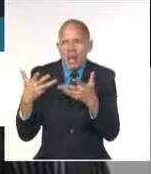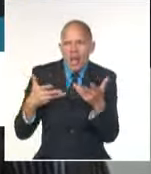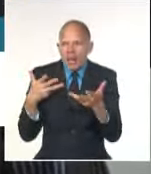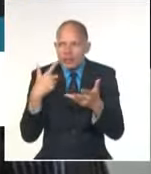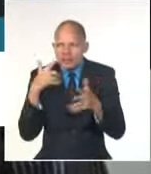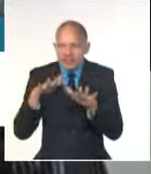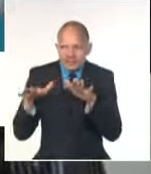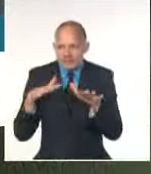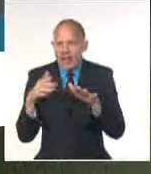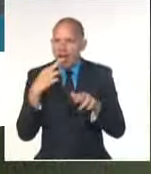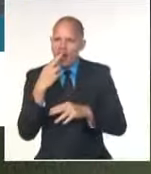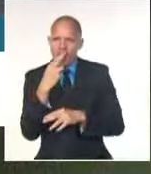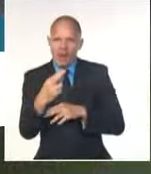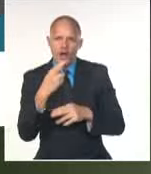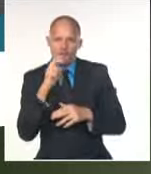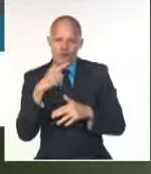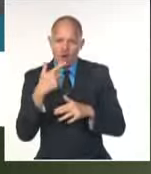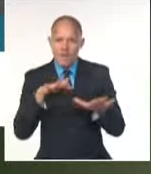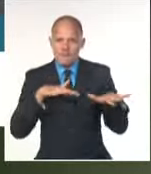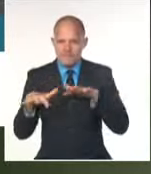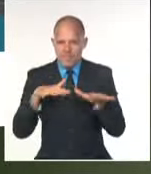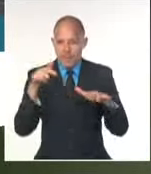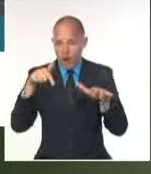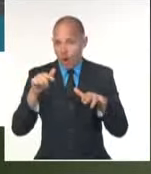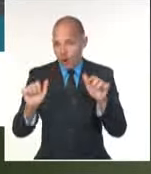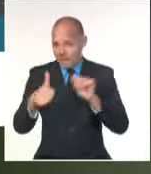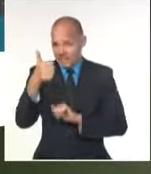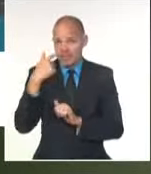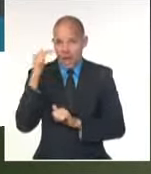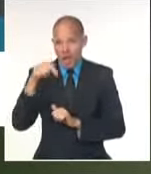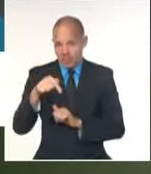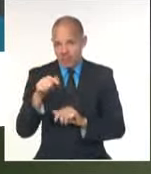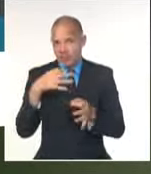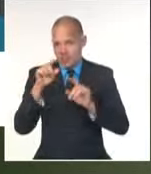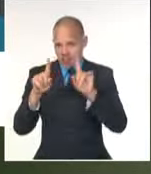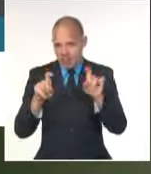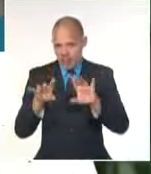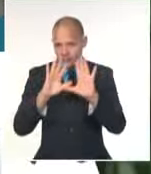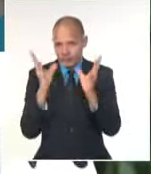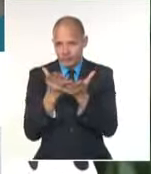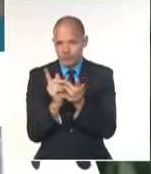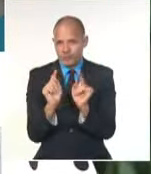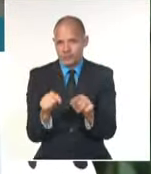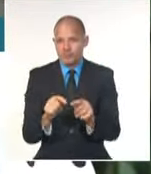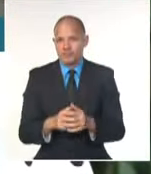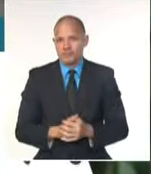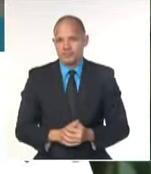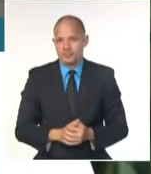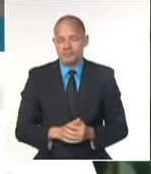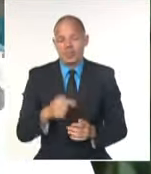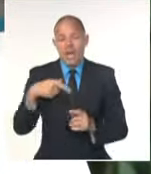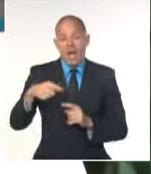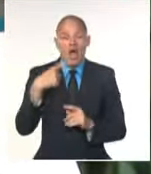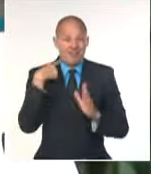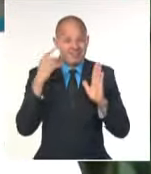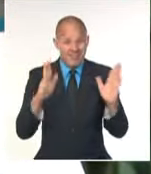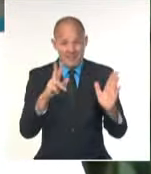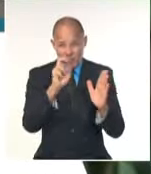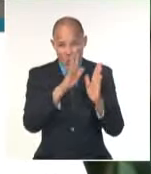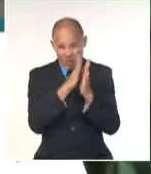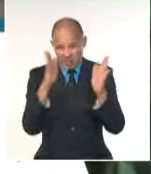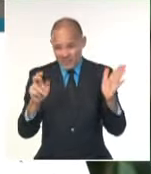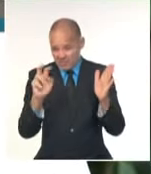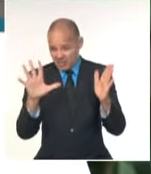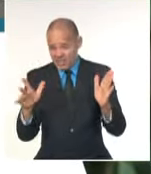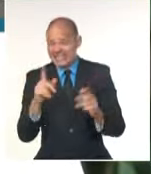curso académico que dirigiera este miércoles el presidente cubano Miguel Díaz-Canel Bermúdez. Va a ser un curso difícil, pero nada va a